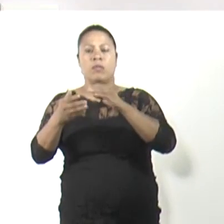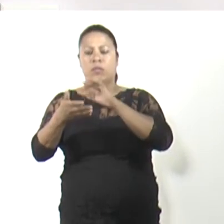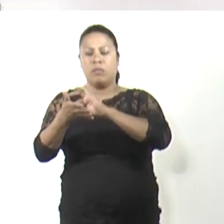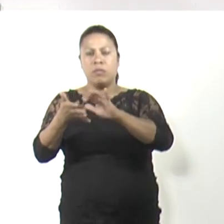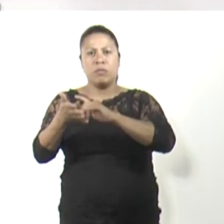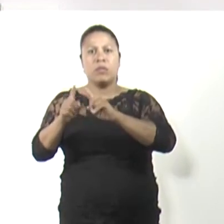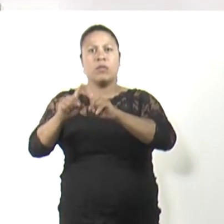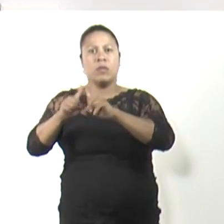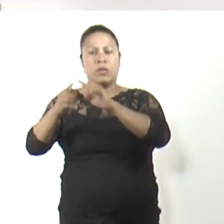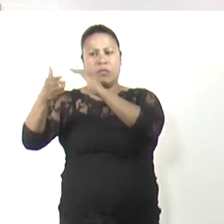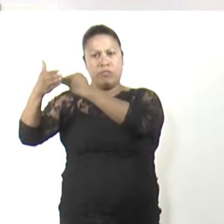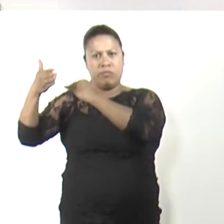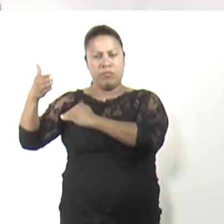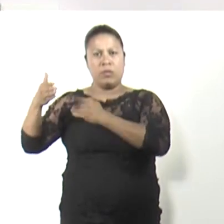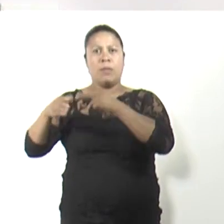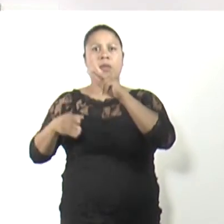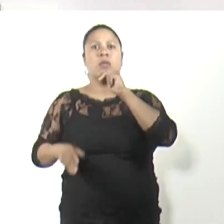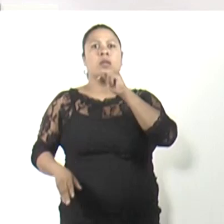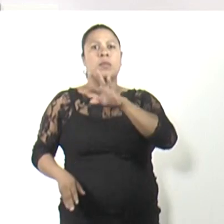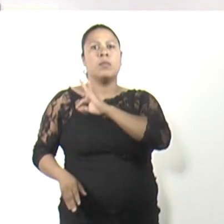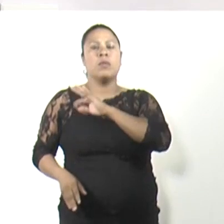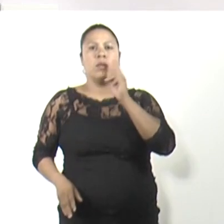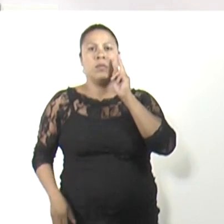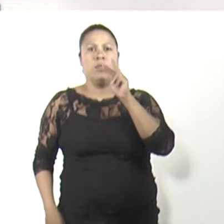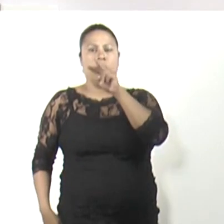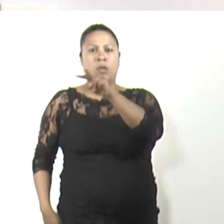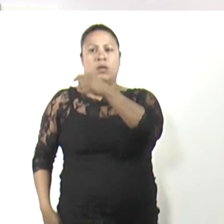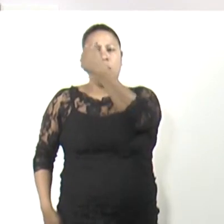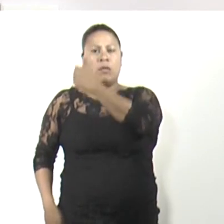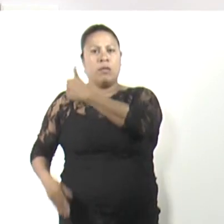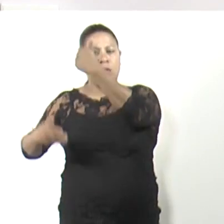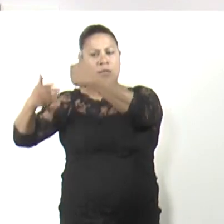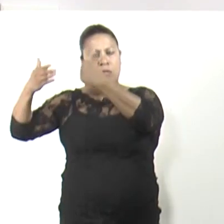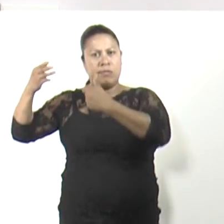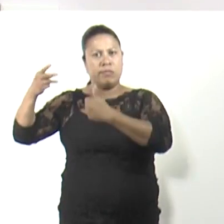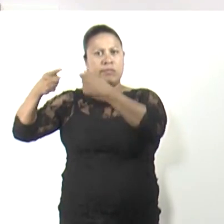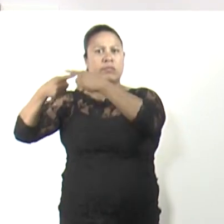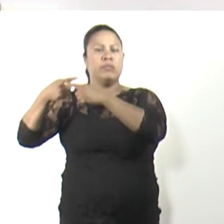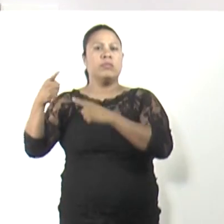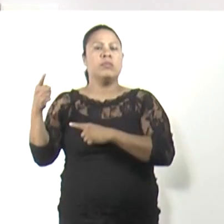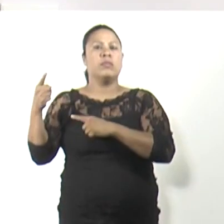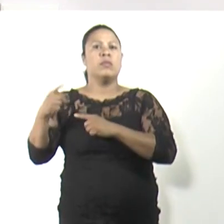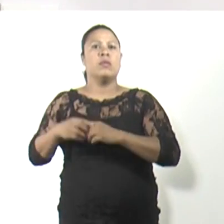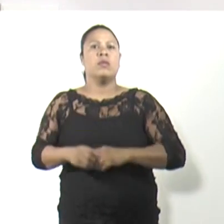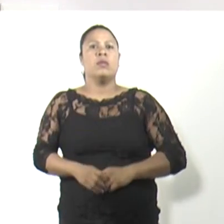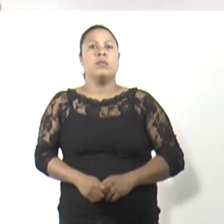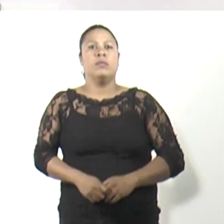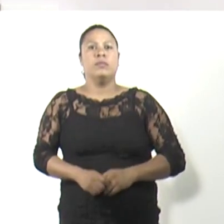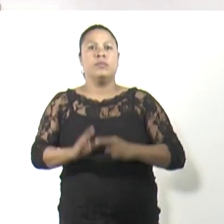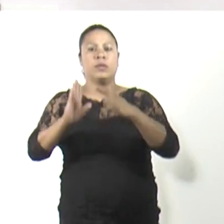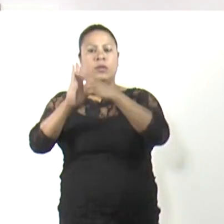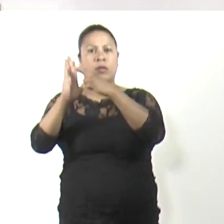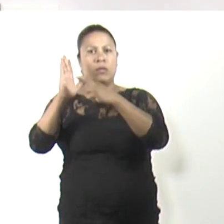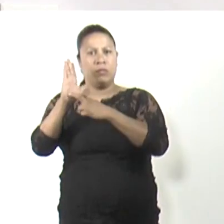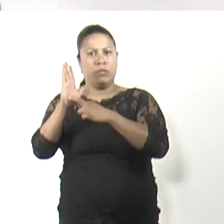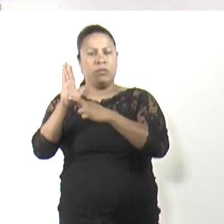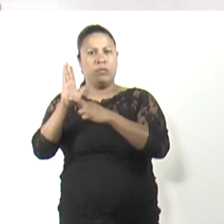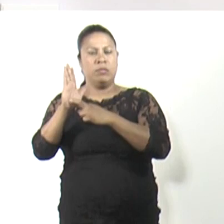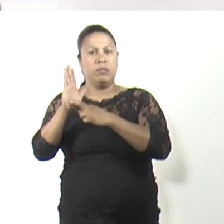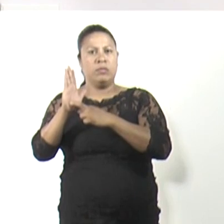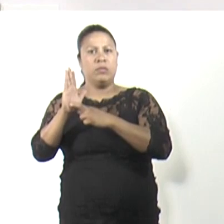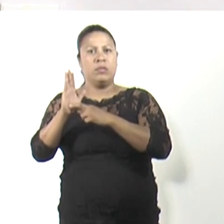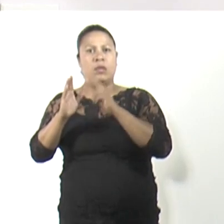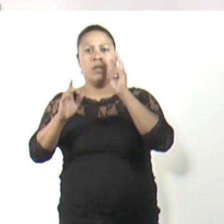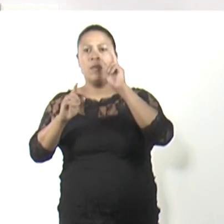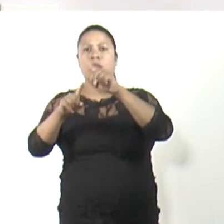general, pero donde también irás desarrollando cada uno de las reglas,